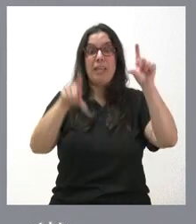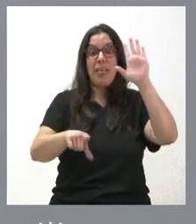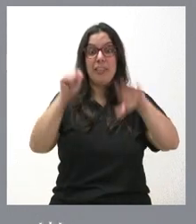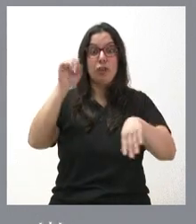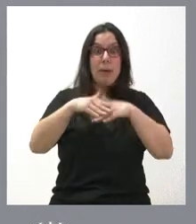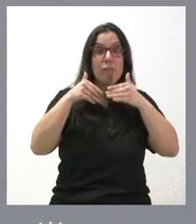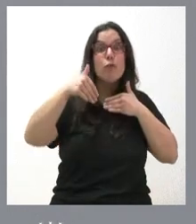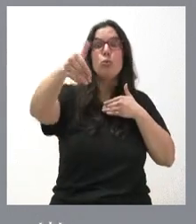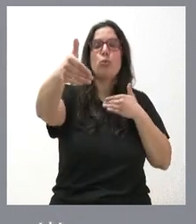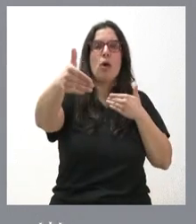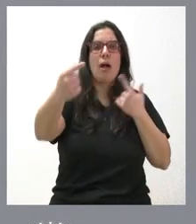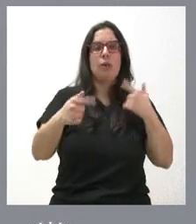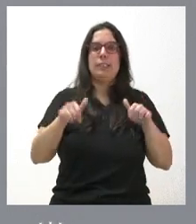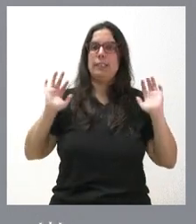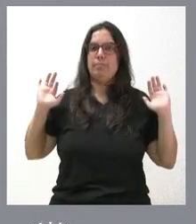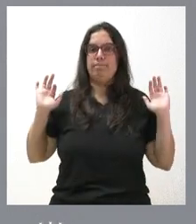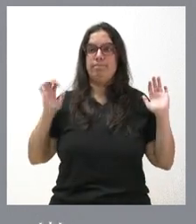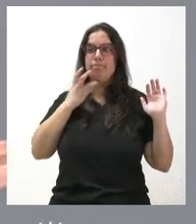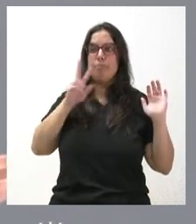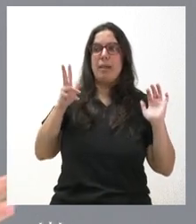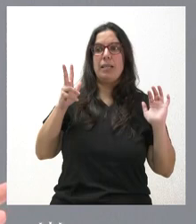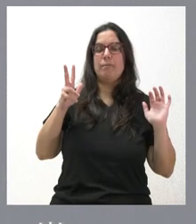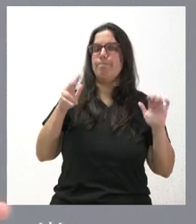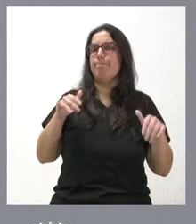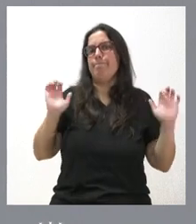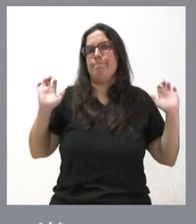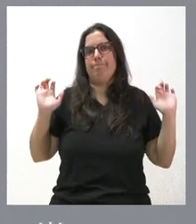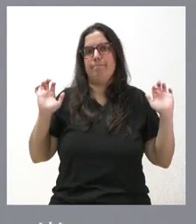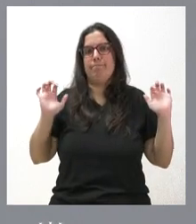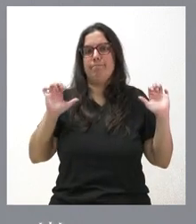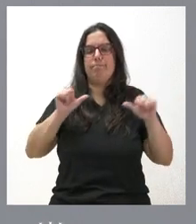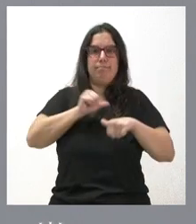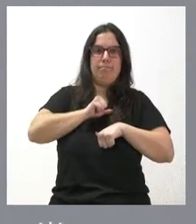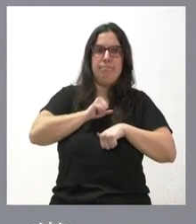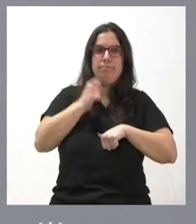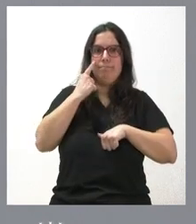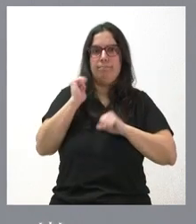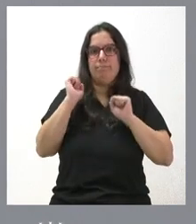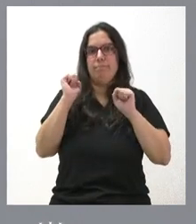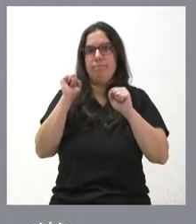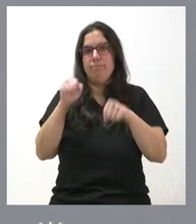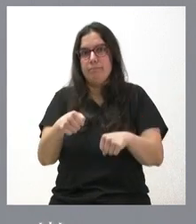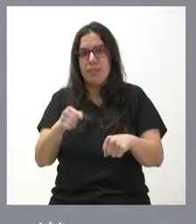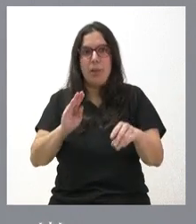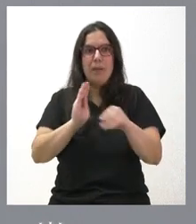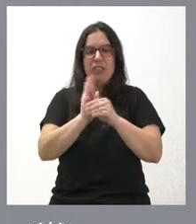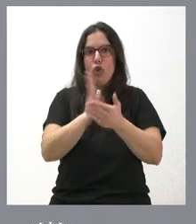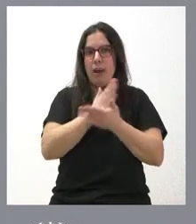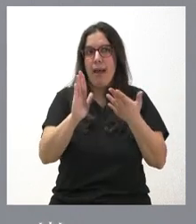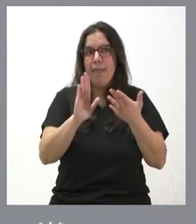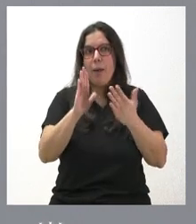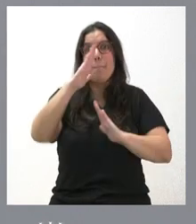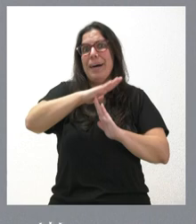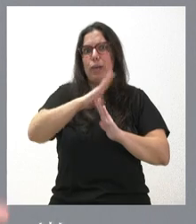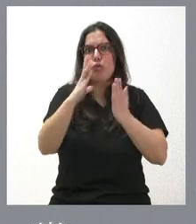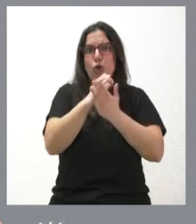largo plazo muchas veces cuando esto ocurre retraen esas decisiones de inversión de largo plazo cuando ven que lo que ellos deciden está